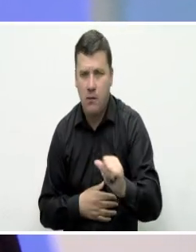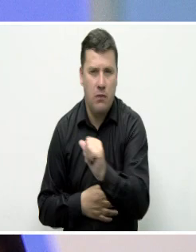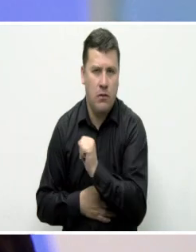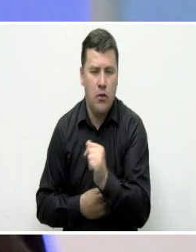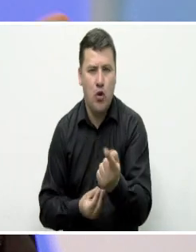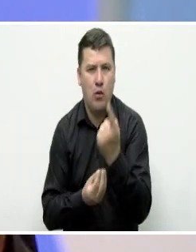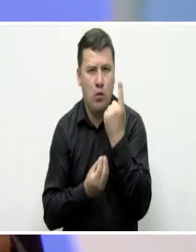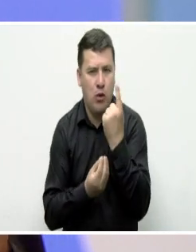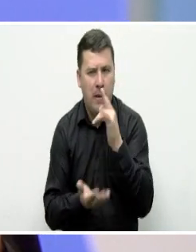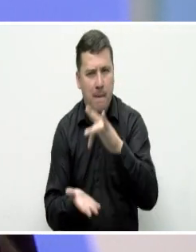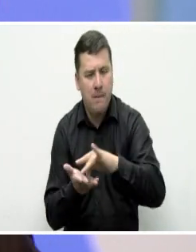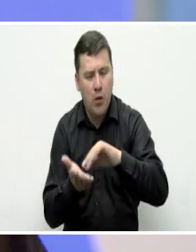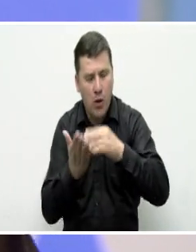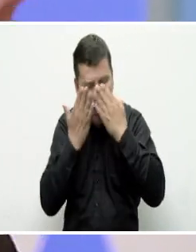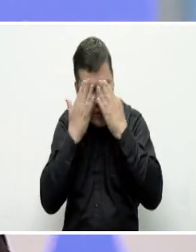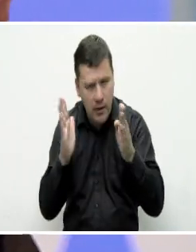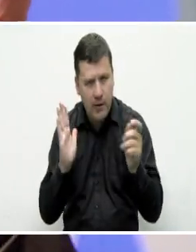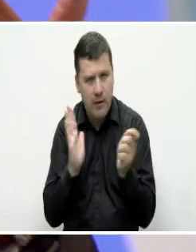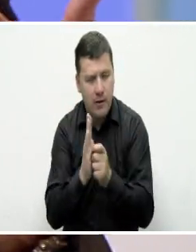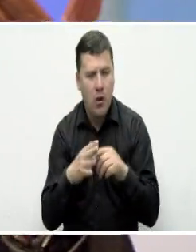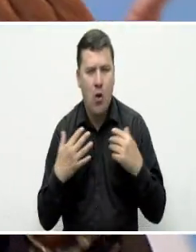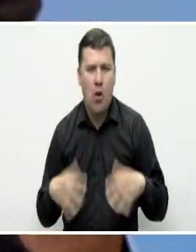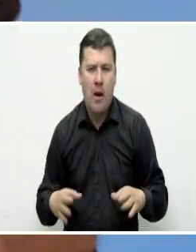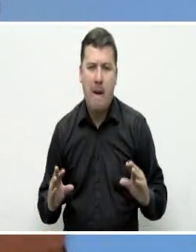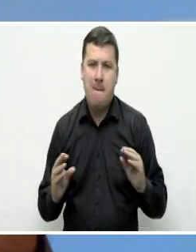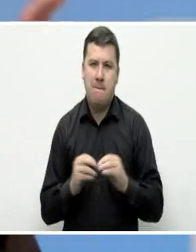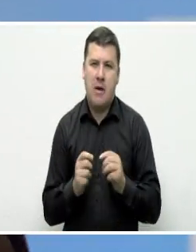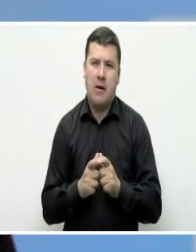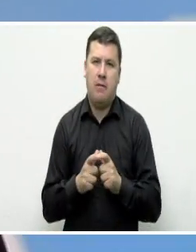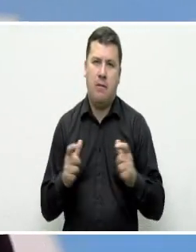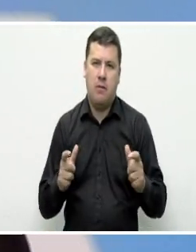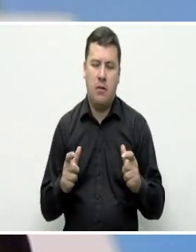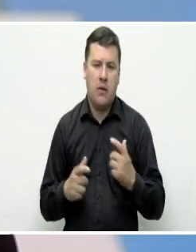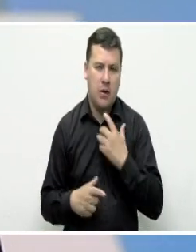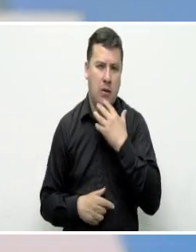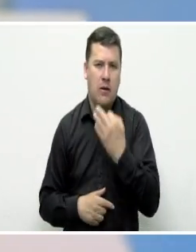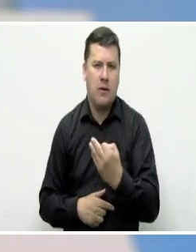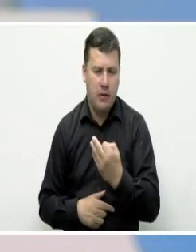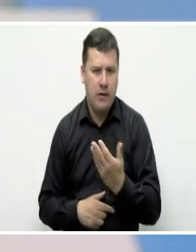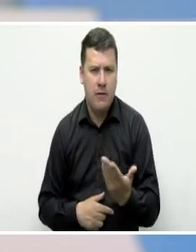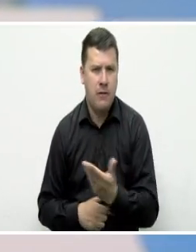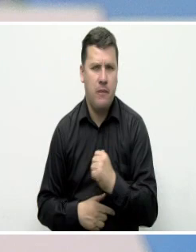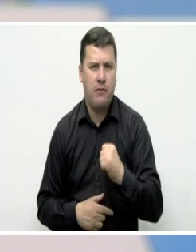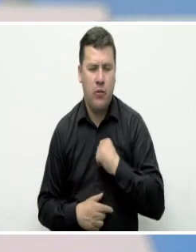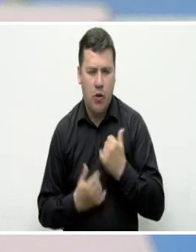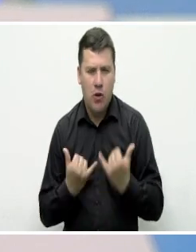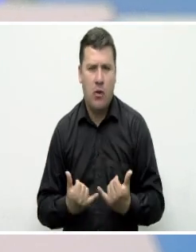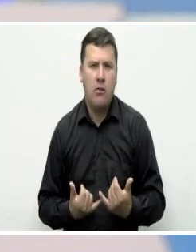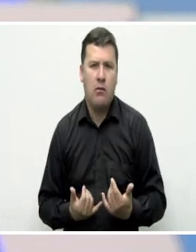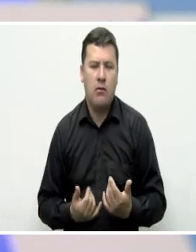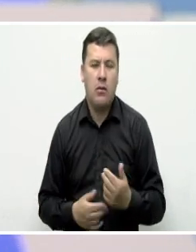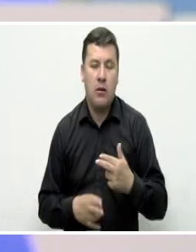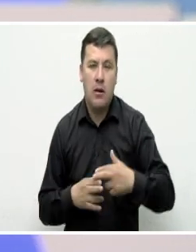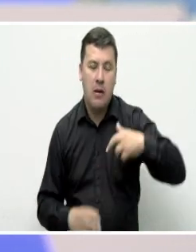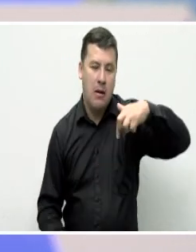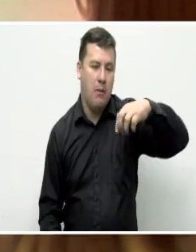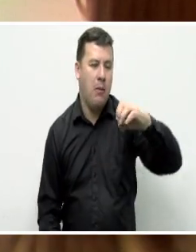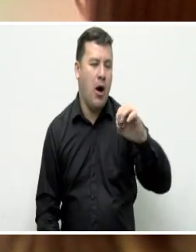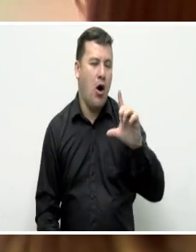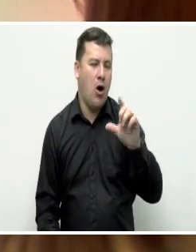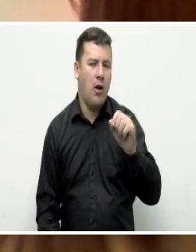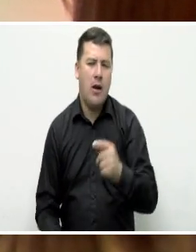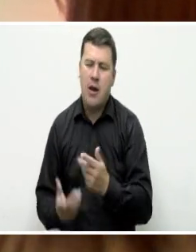la política y en la democracia sea mucho mayor a lo que realmente tenemos hoy. Por eso, Paola, quisiera